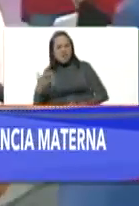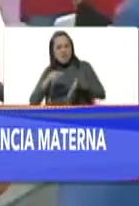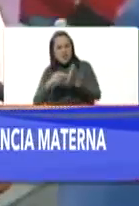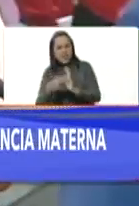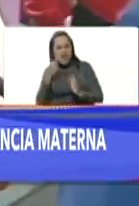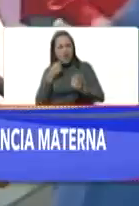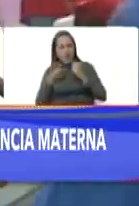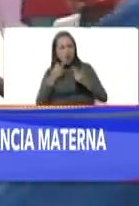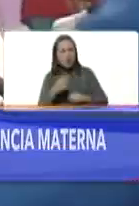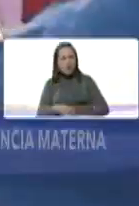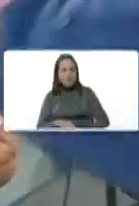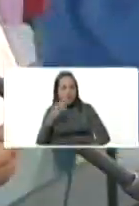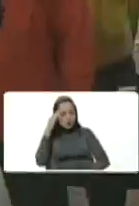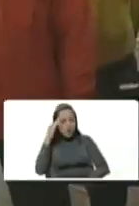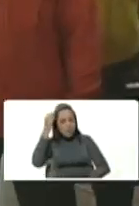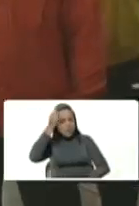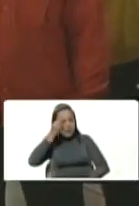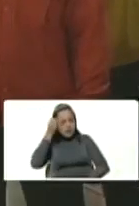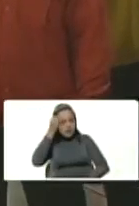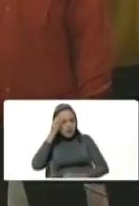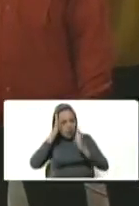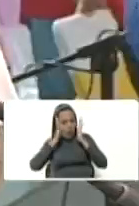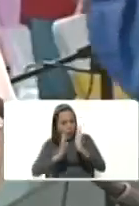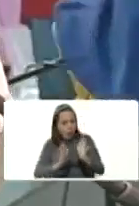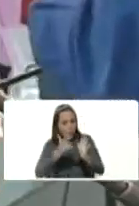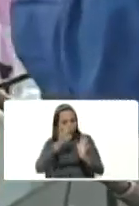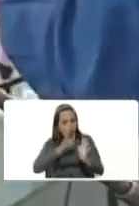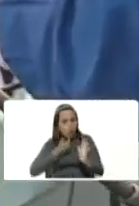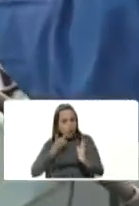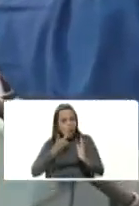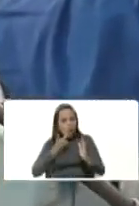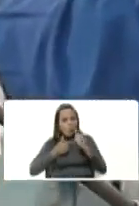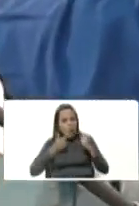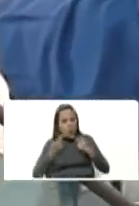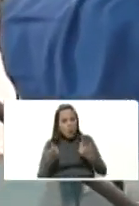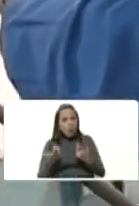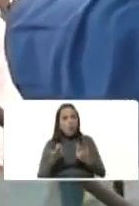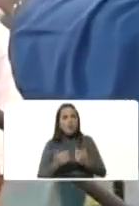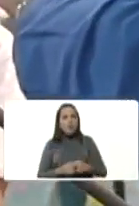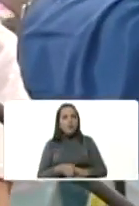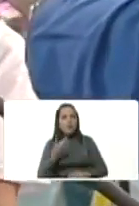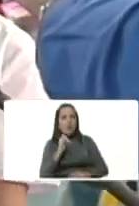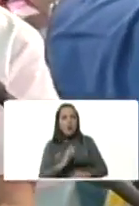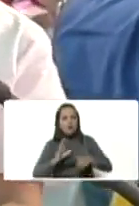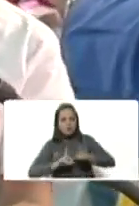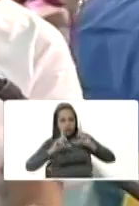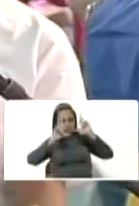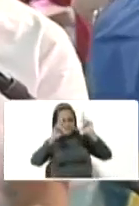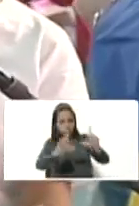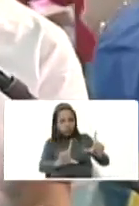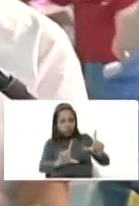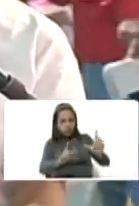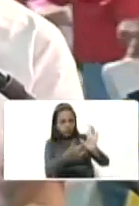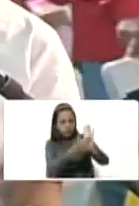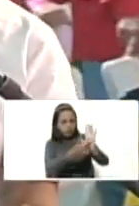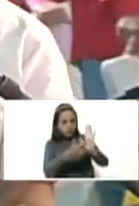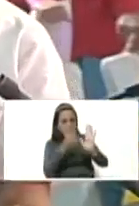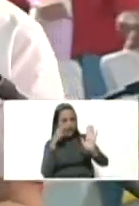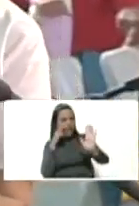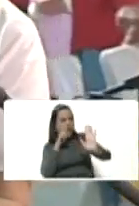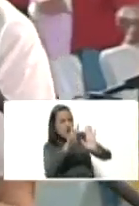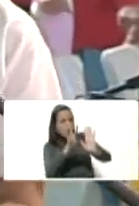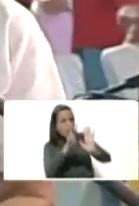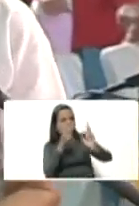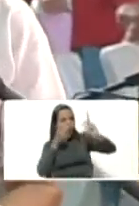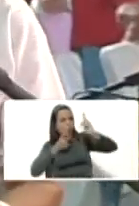con mi mente. Te cuando concentras empiezo, en el color. Me concentro en el color. La idea es que ya pones eso, la lámina al frente, ajá, y empiezas a ver el color. La idea es que